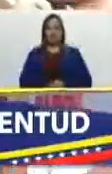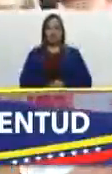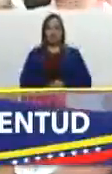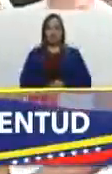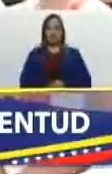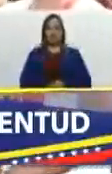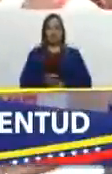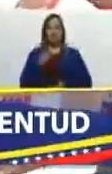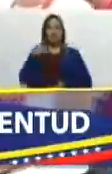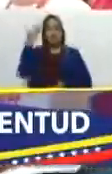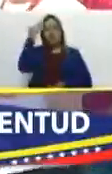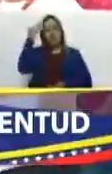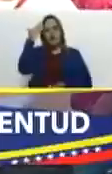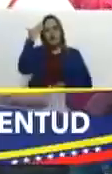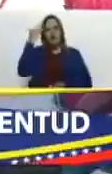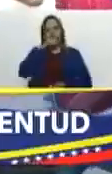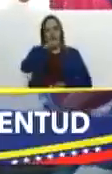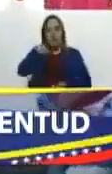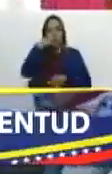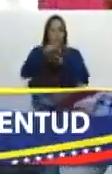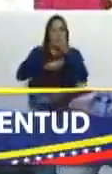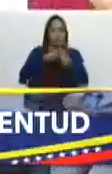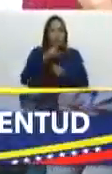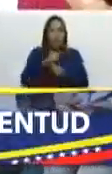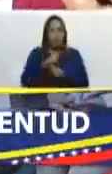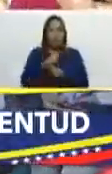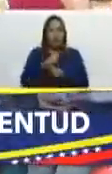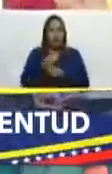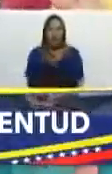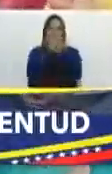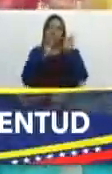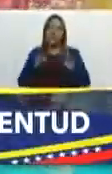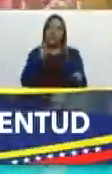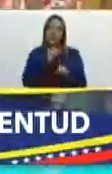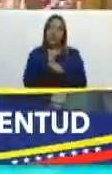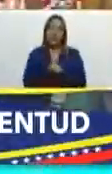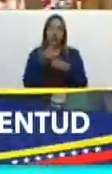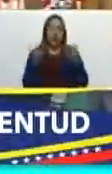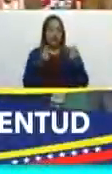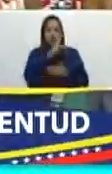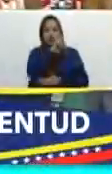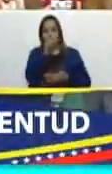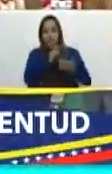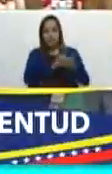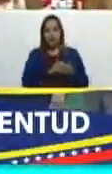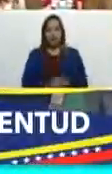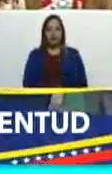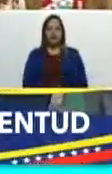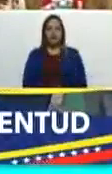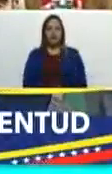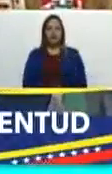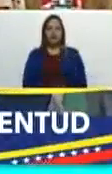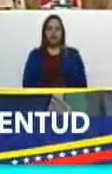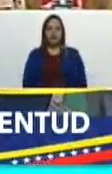Yo sé que han hecho un esquema de trabajo bastante completo